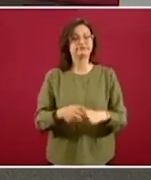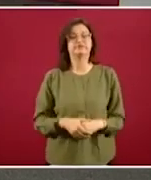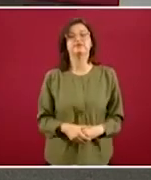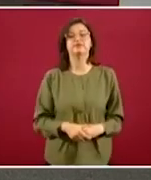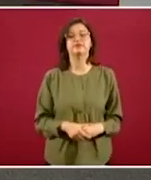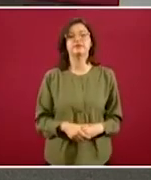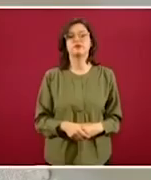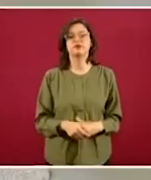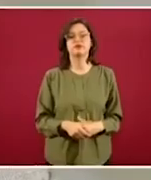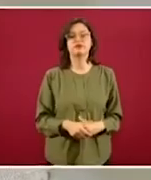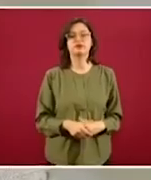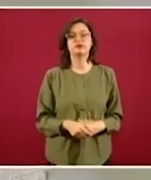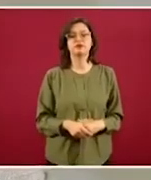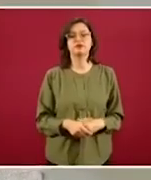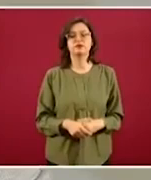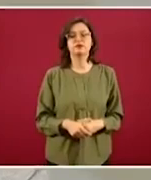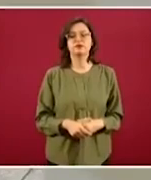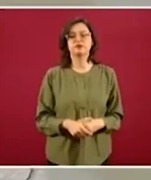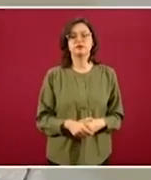El día de hoy,